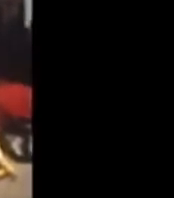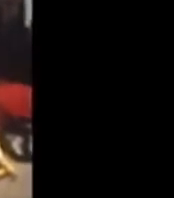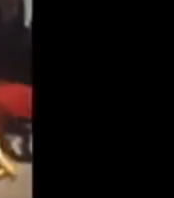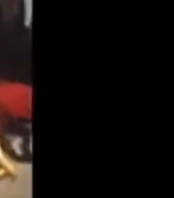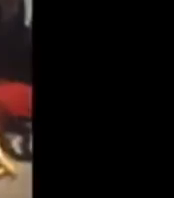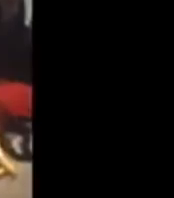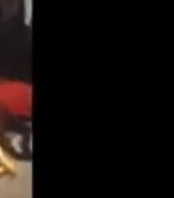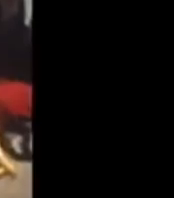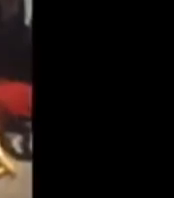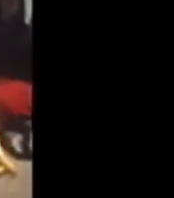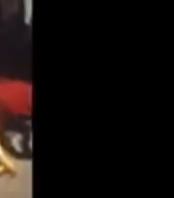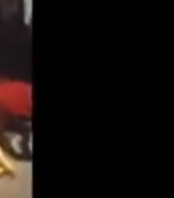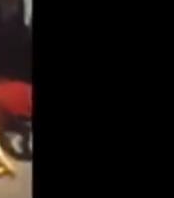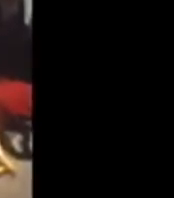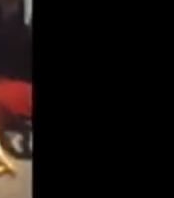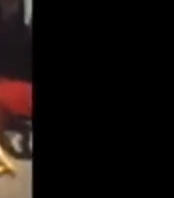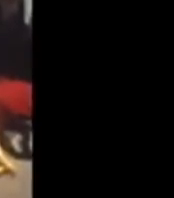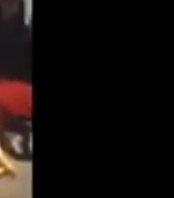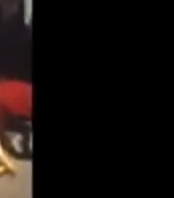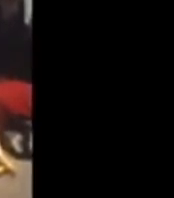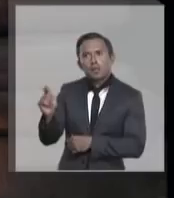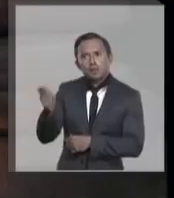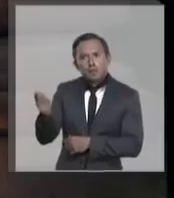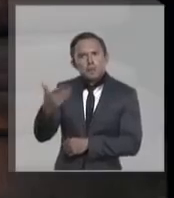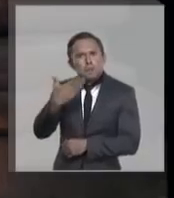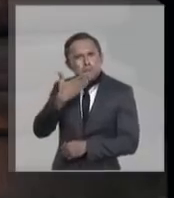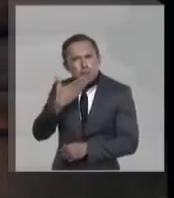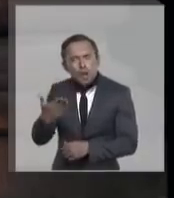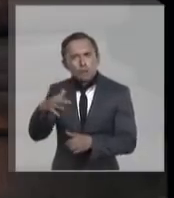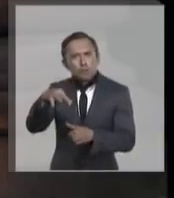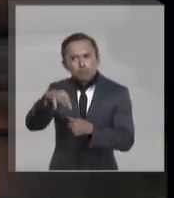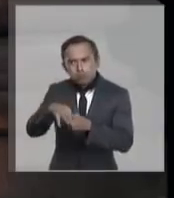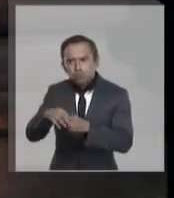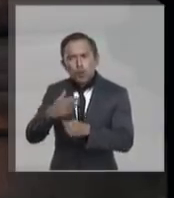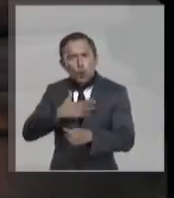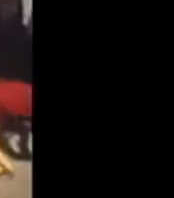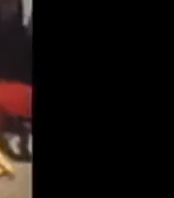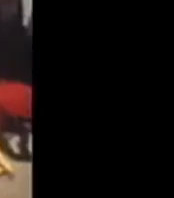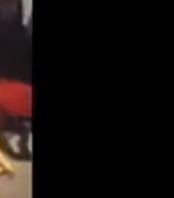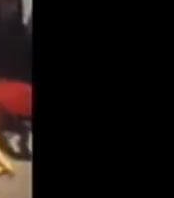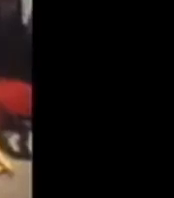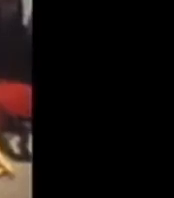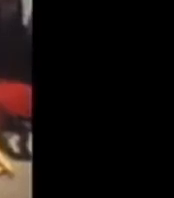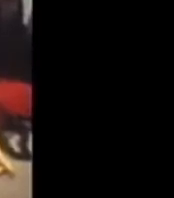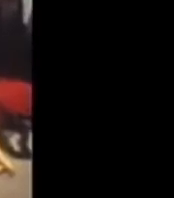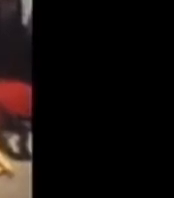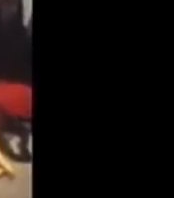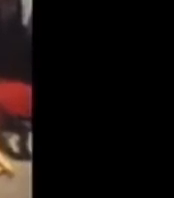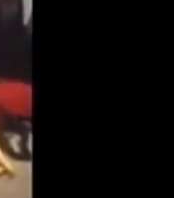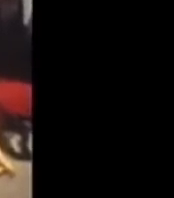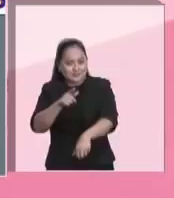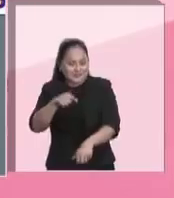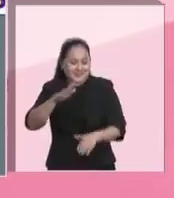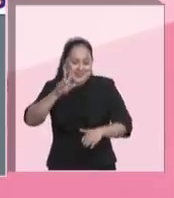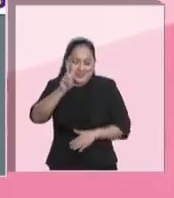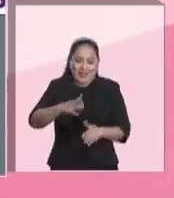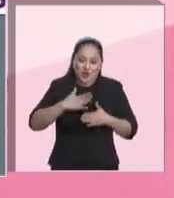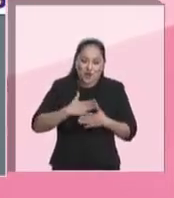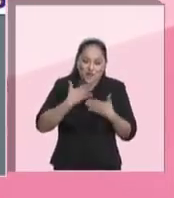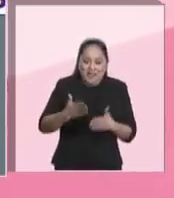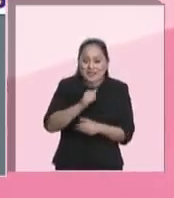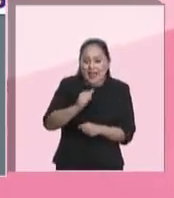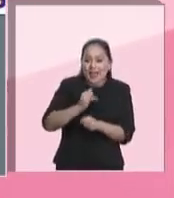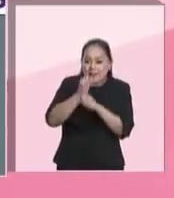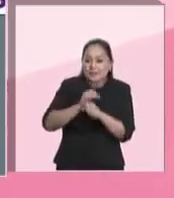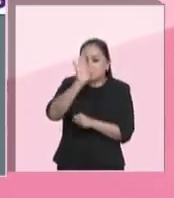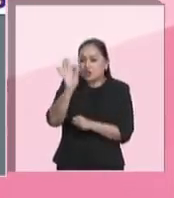me va a entender? Resulta de que, como la otra vez, hay casos también difíciles que la gente no entiende, no comprende, hazle consta. Pero la